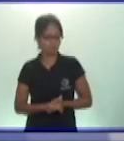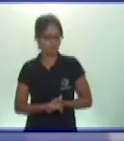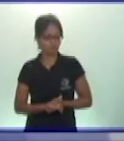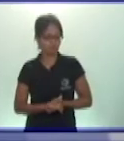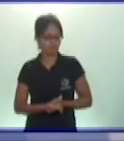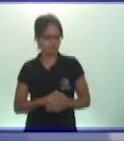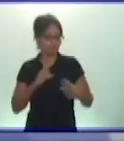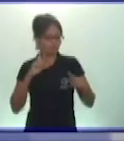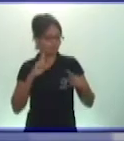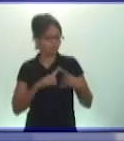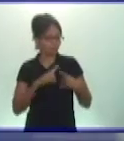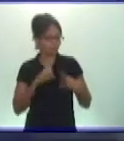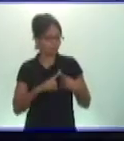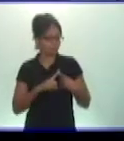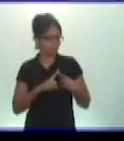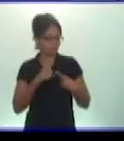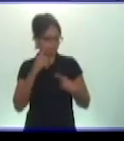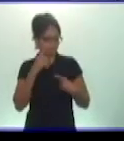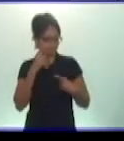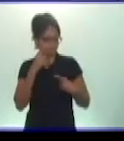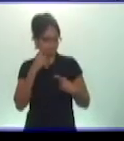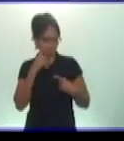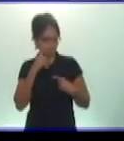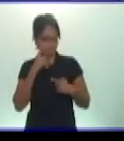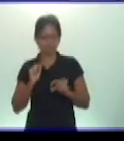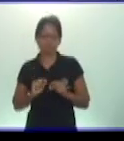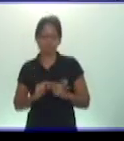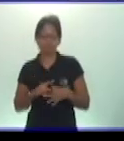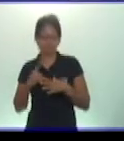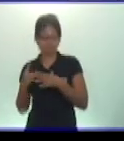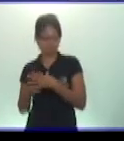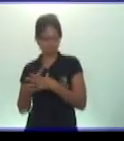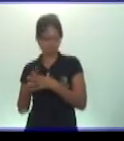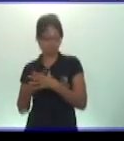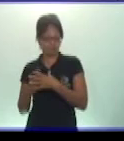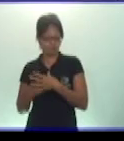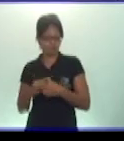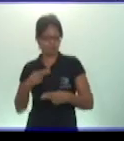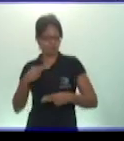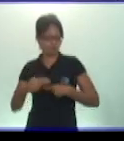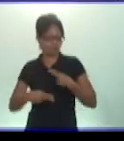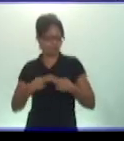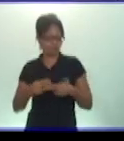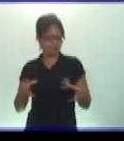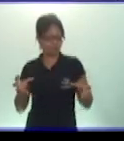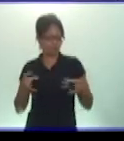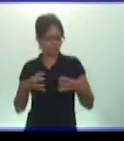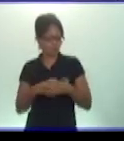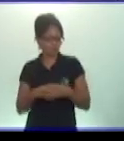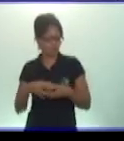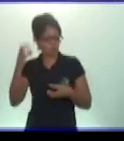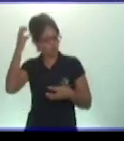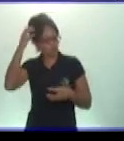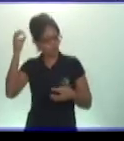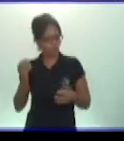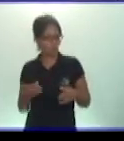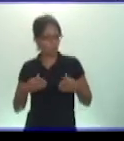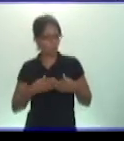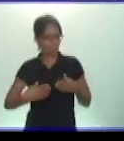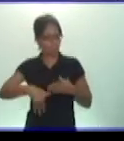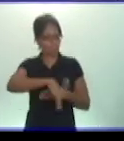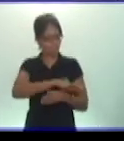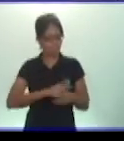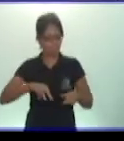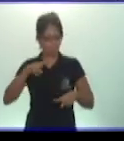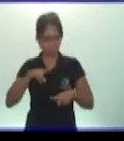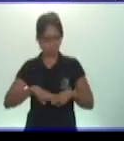primera instancia el documental elaborado por el grupo estatal Bahía de La Habana, que se titula Bahía de La Habana,